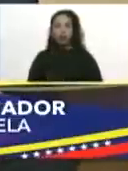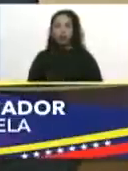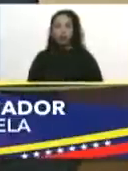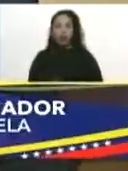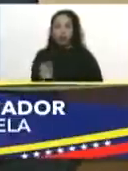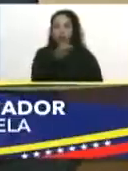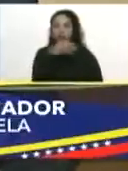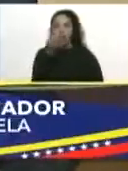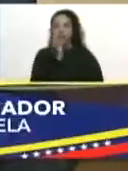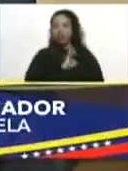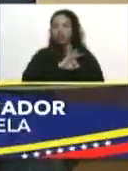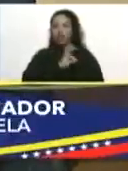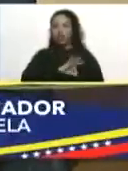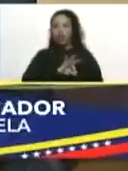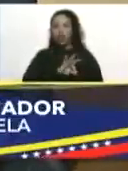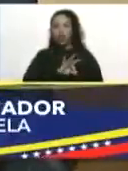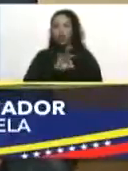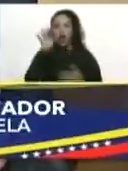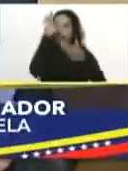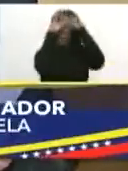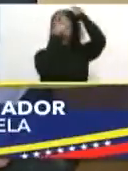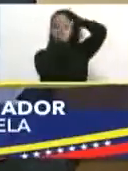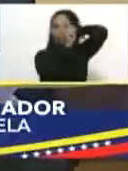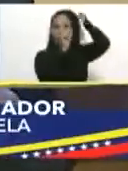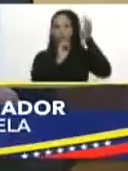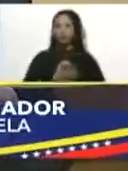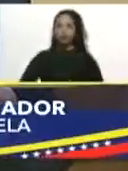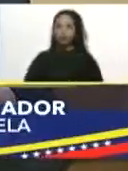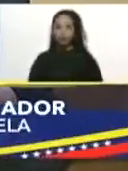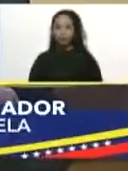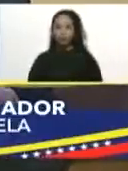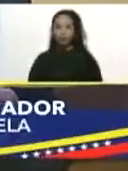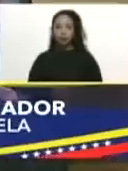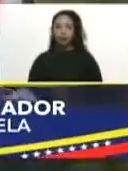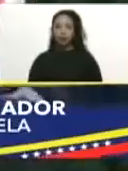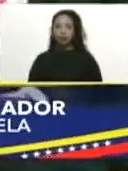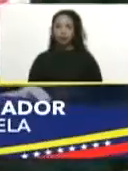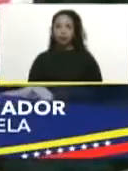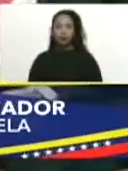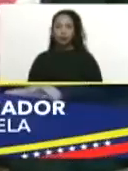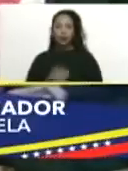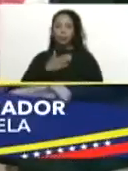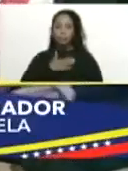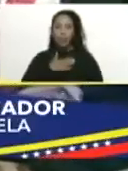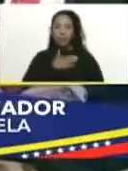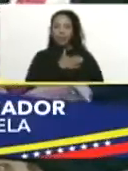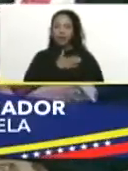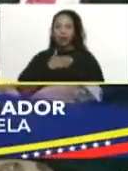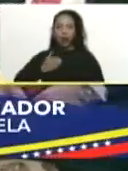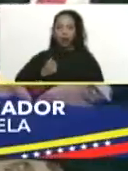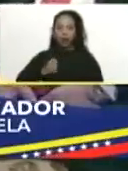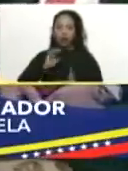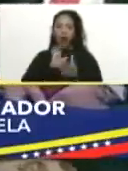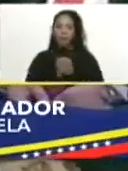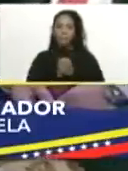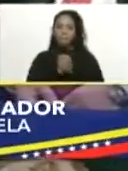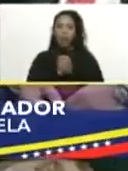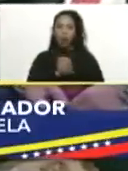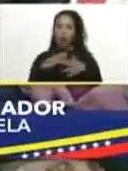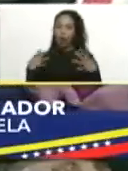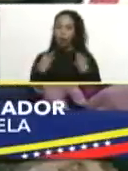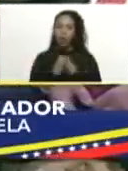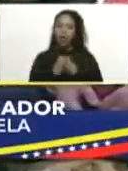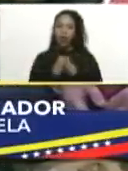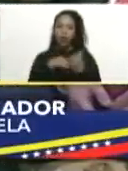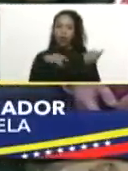Excelentísimos señores embajadores, mis queridos colegas y